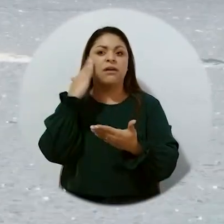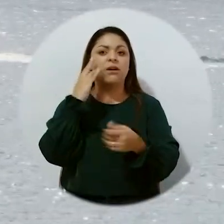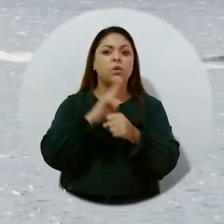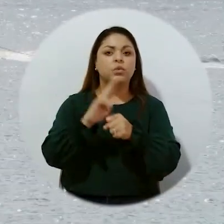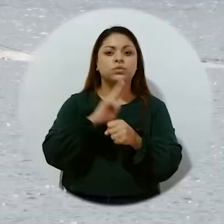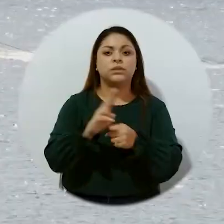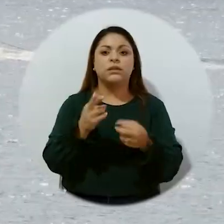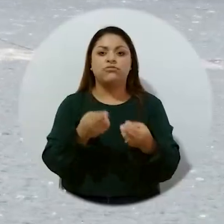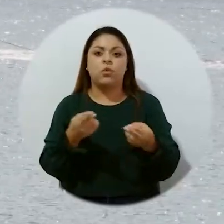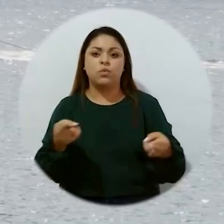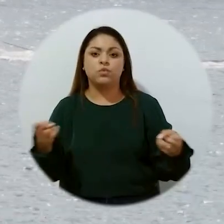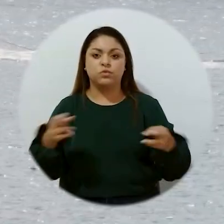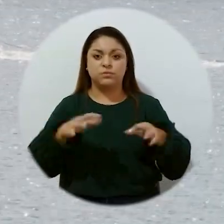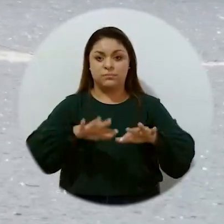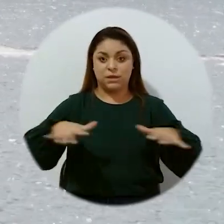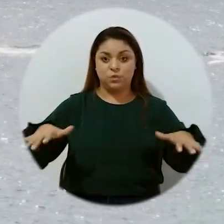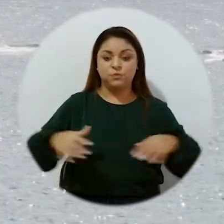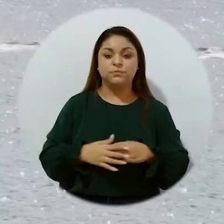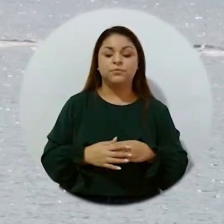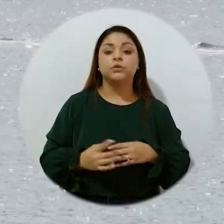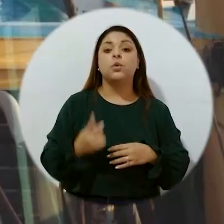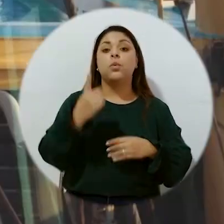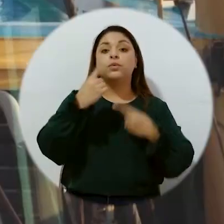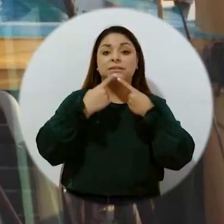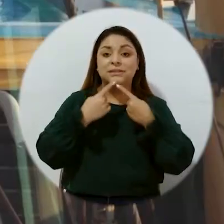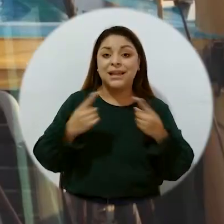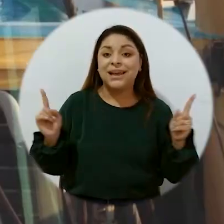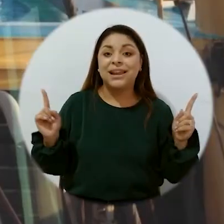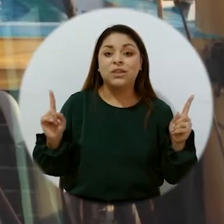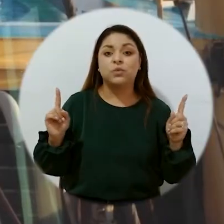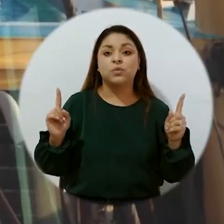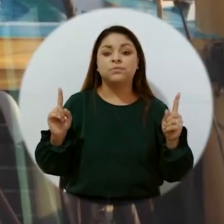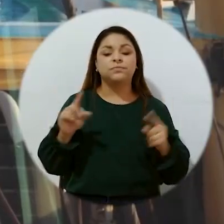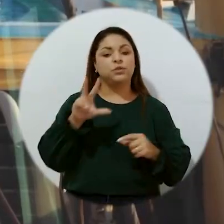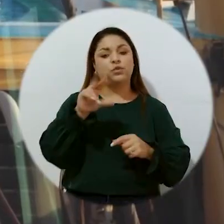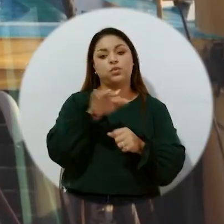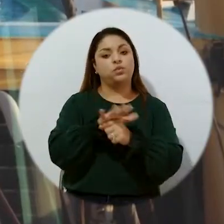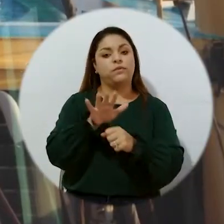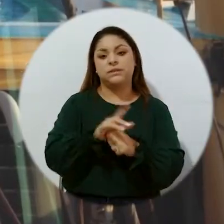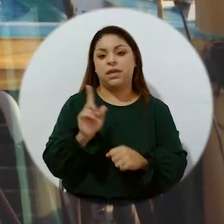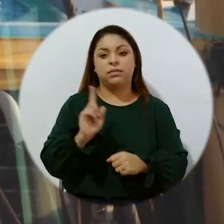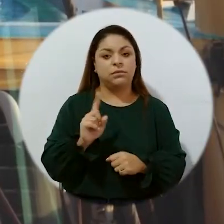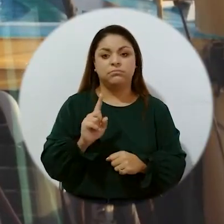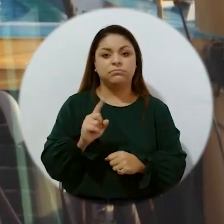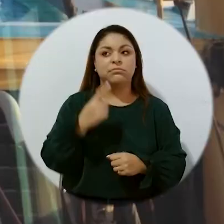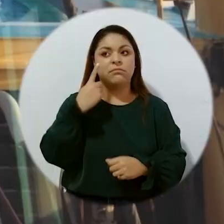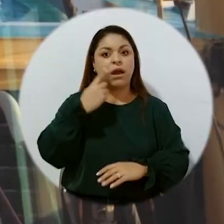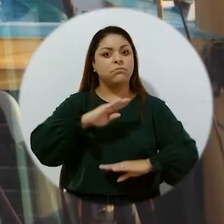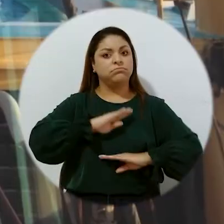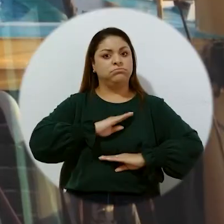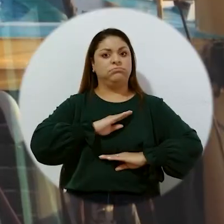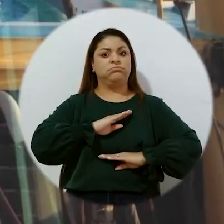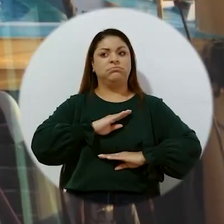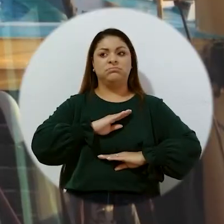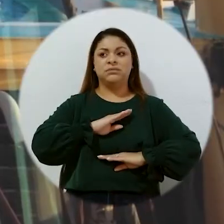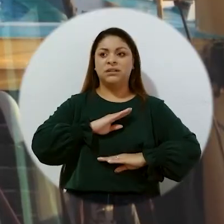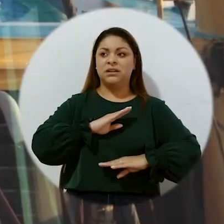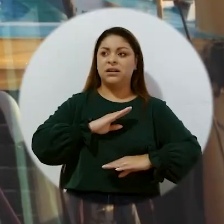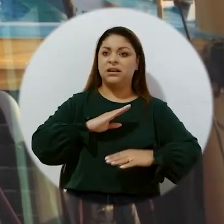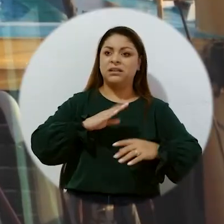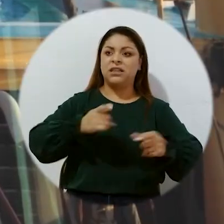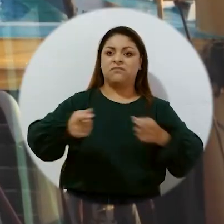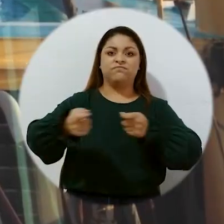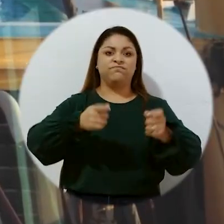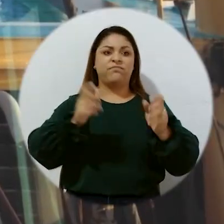uso de los recursos marinos. Un decreto no es suficiente para solventar este problema de ingobernabilidad